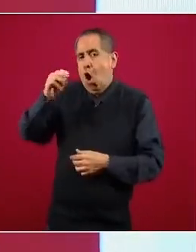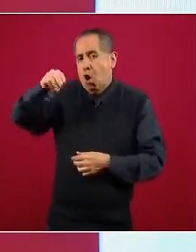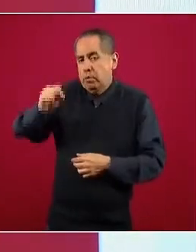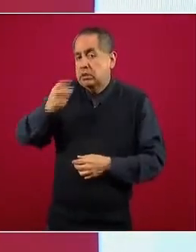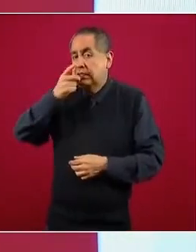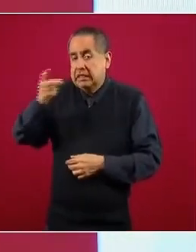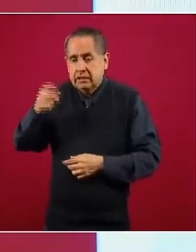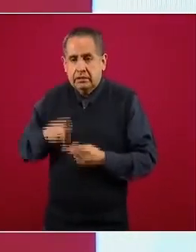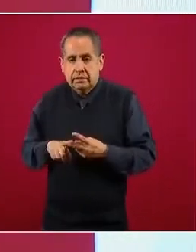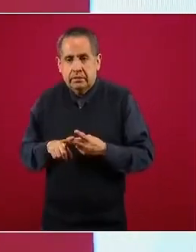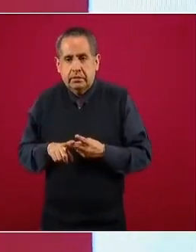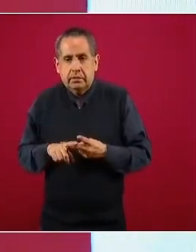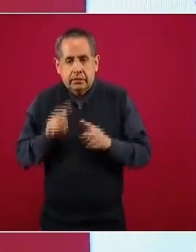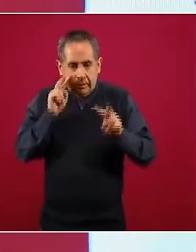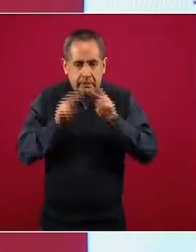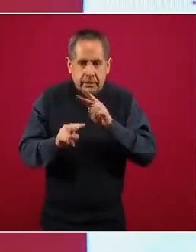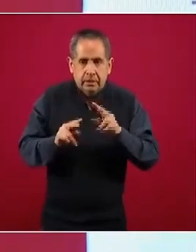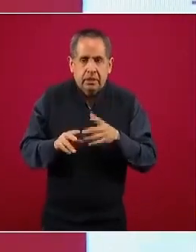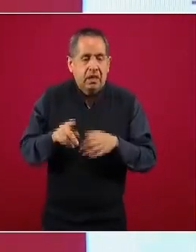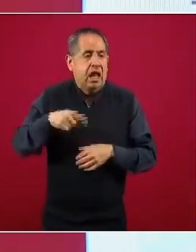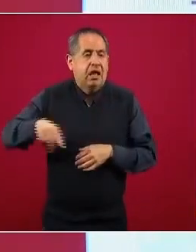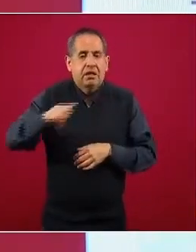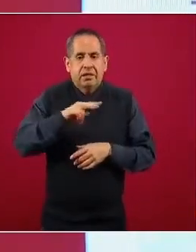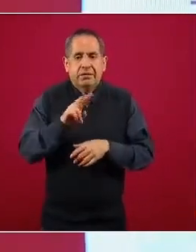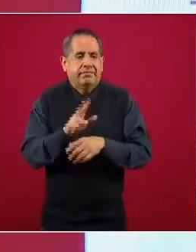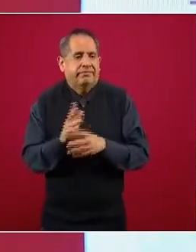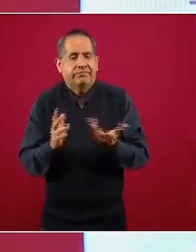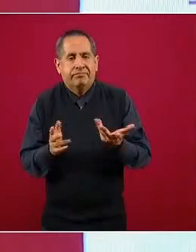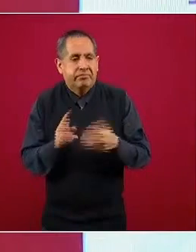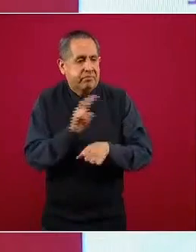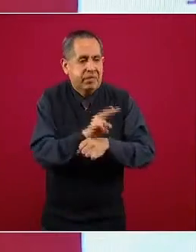es una vigilancia epidemiológica débil.